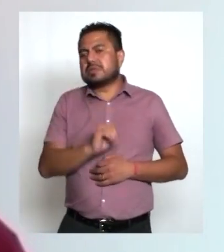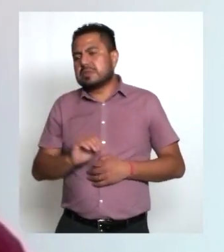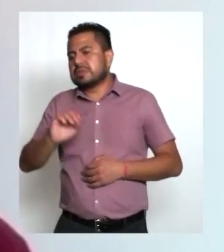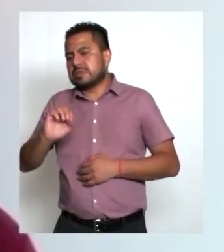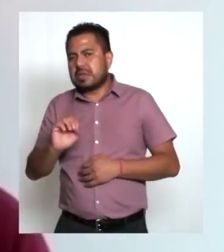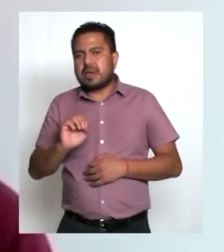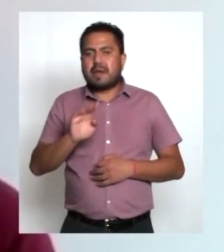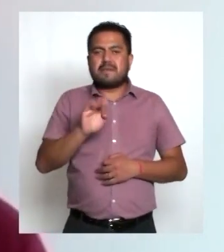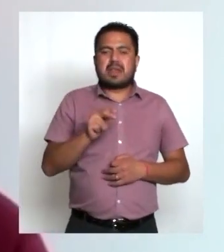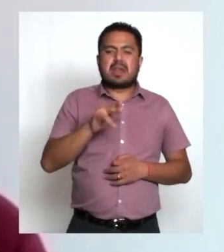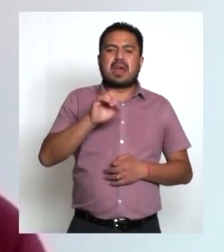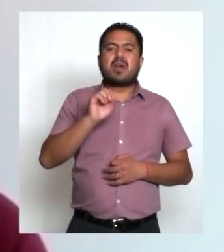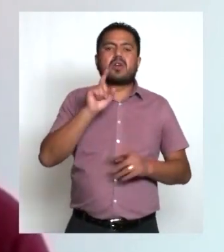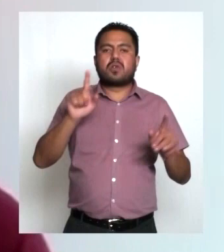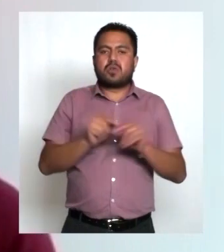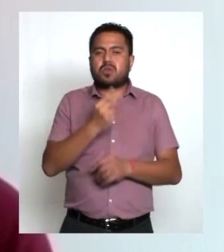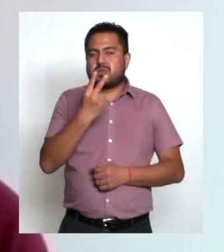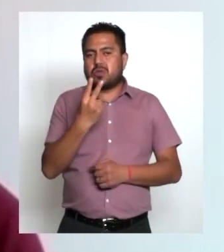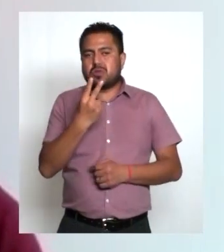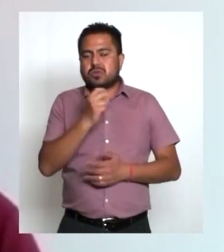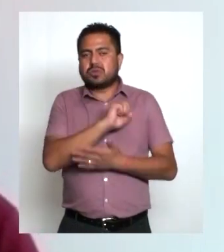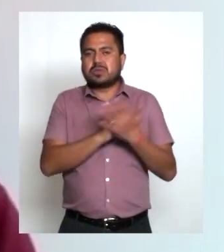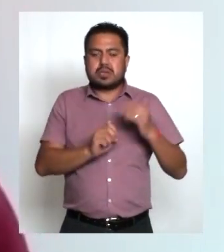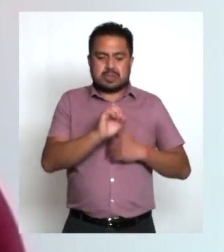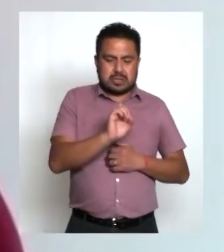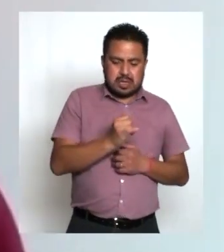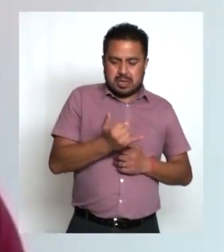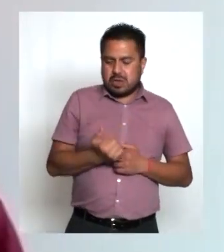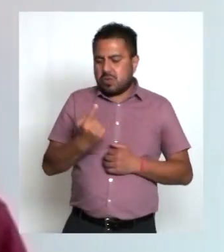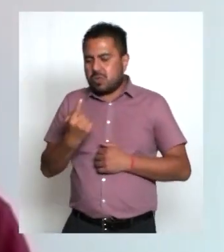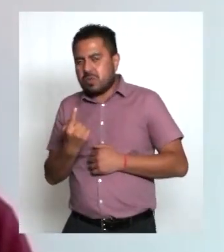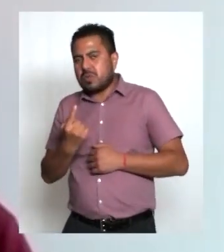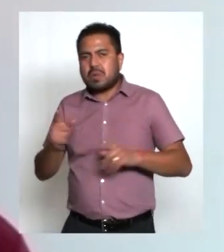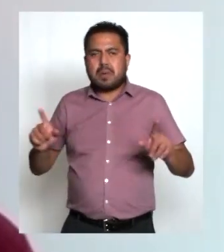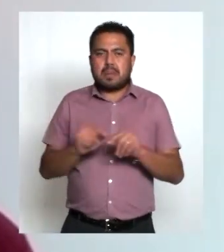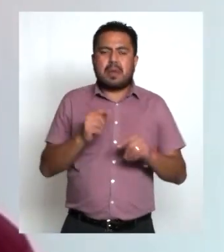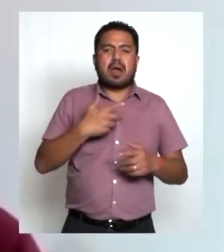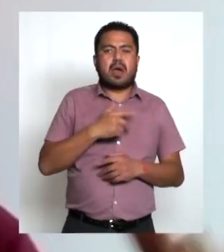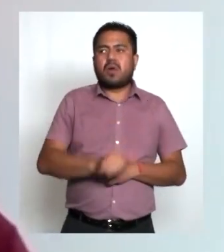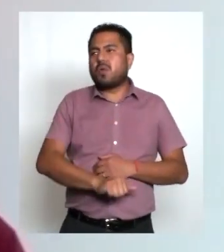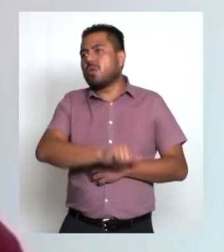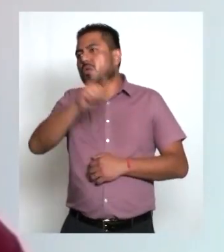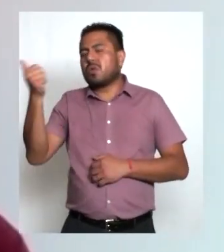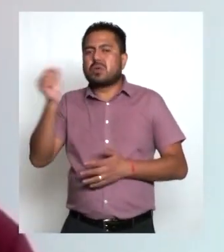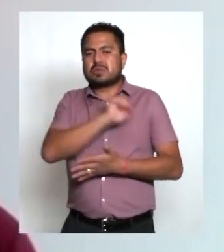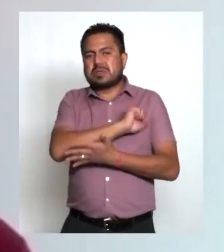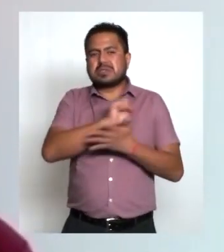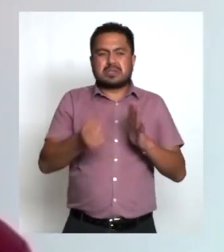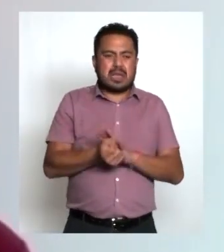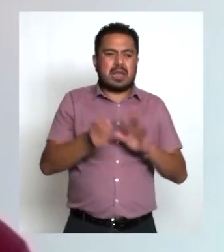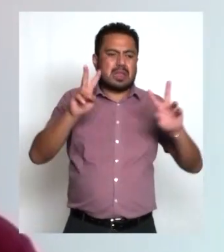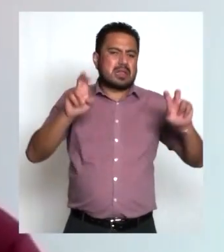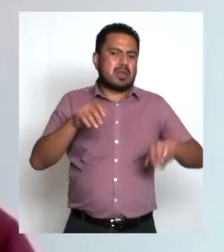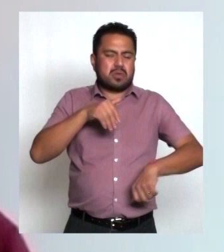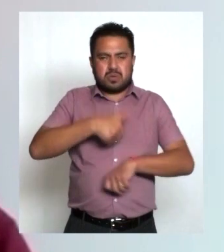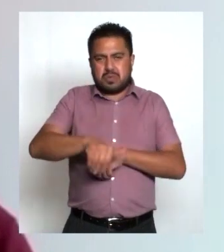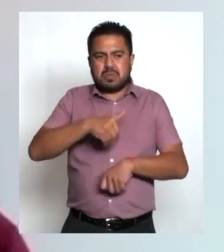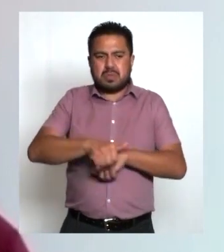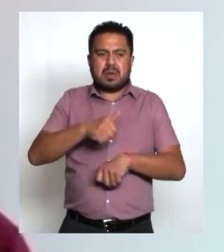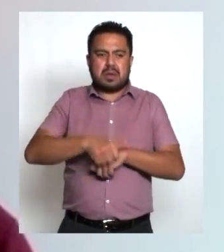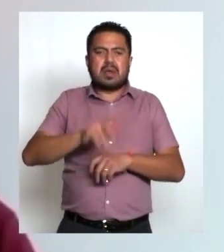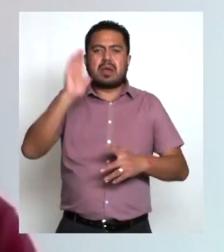0. En el caso del binario solamente tiene dos símbolos, que es el 0 y el 1. Existen otros